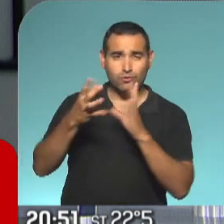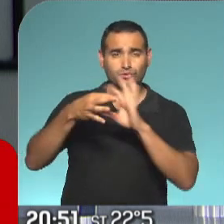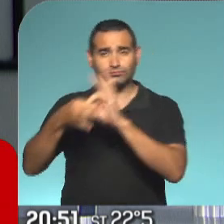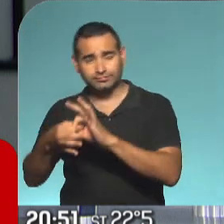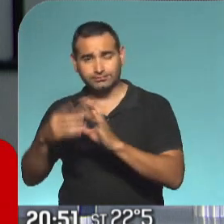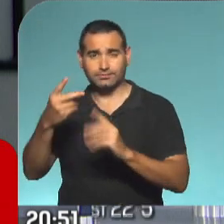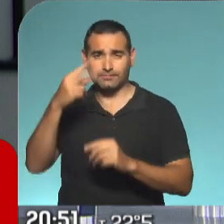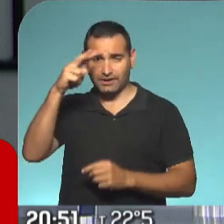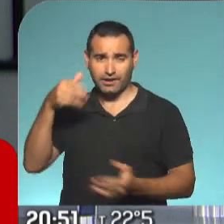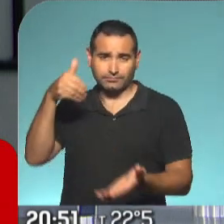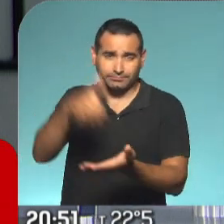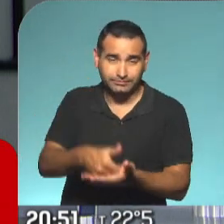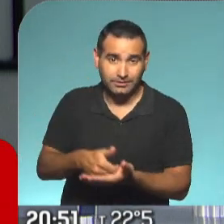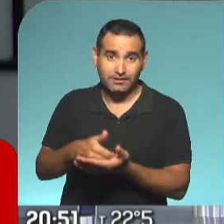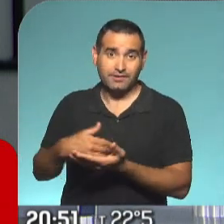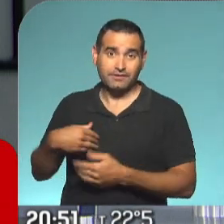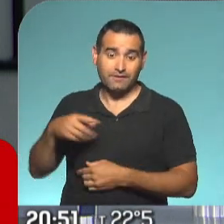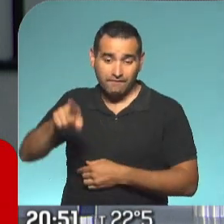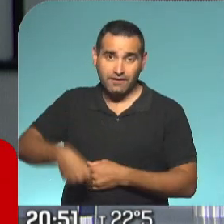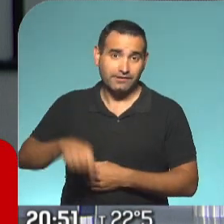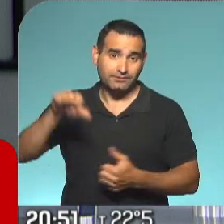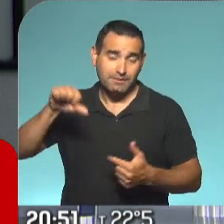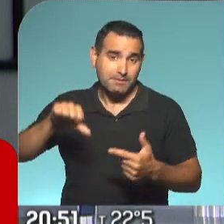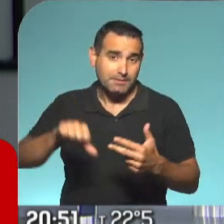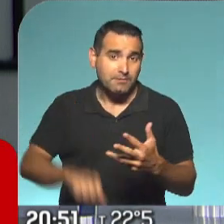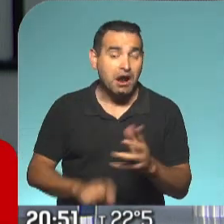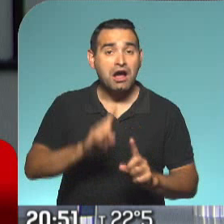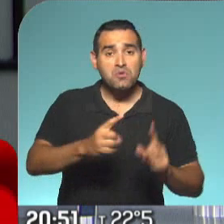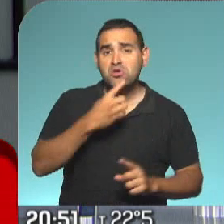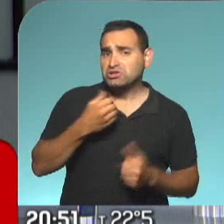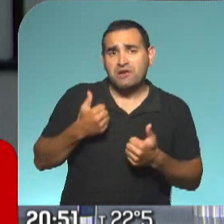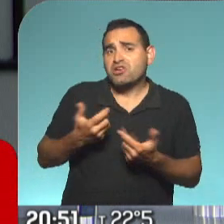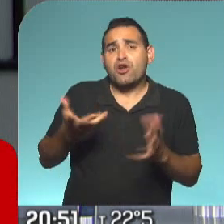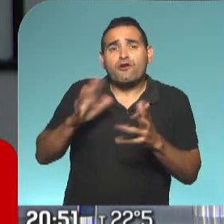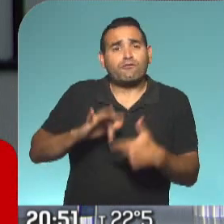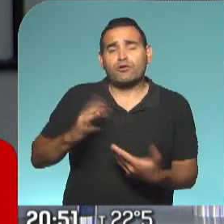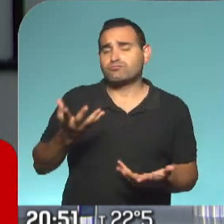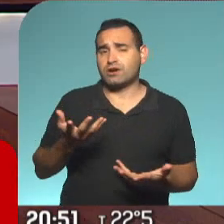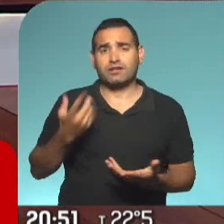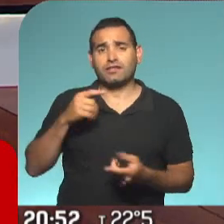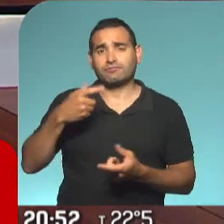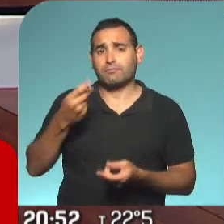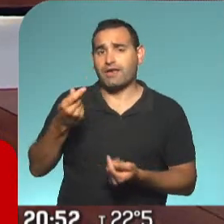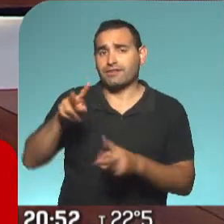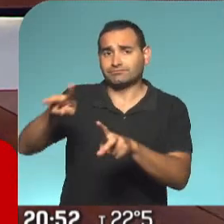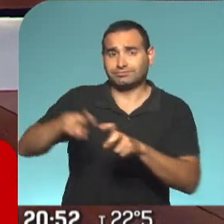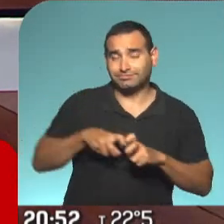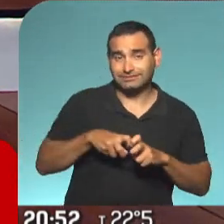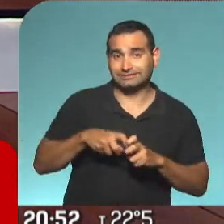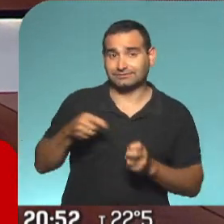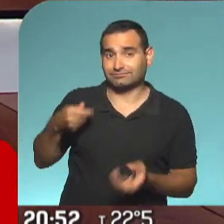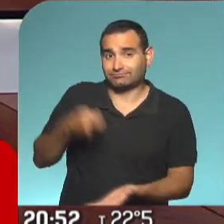vista son nefastas, para otros lo siguen reivindicando, que era una forma legítima de atraer capitales. Ahora, esos